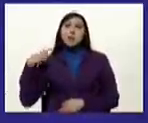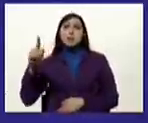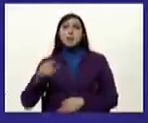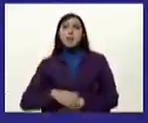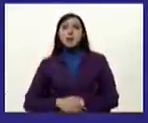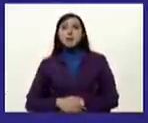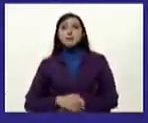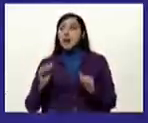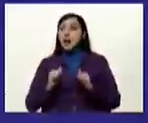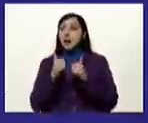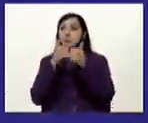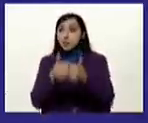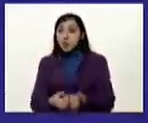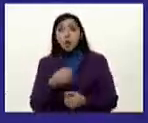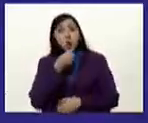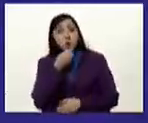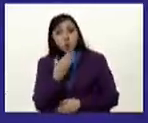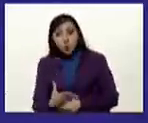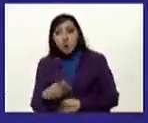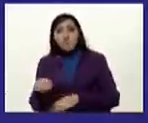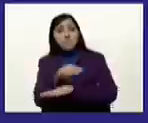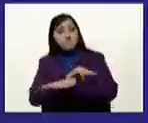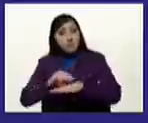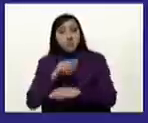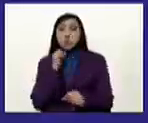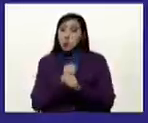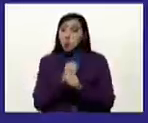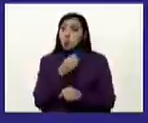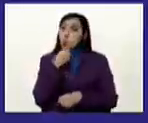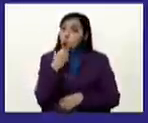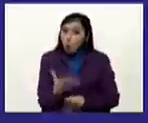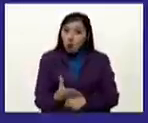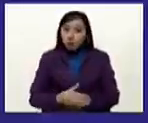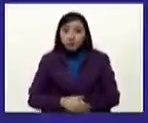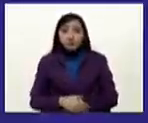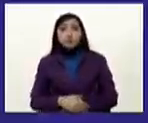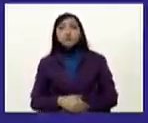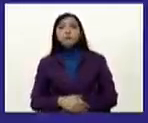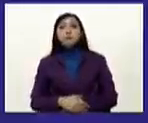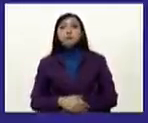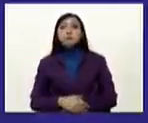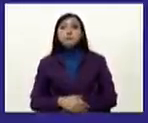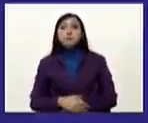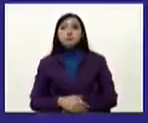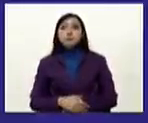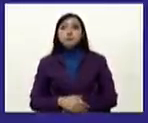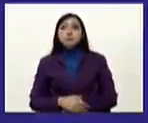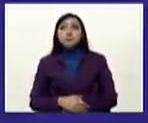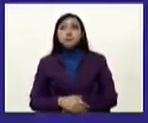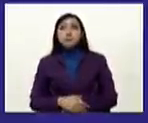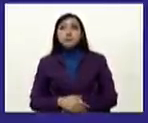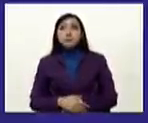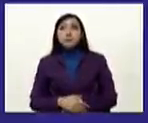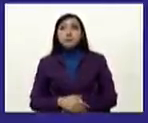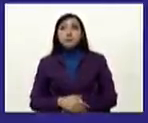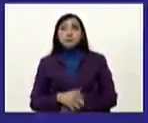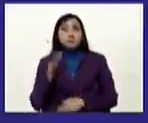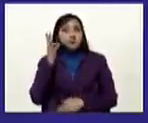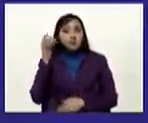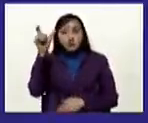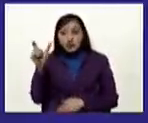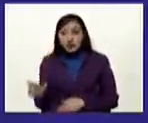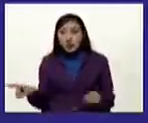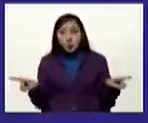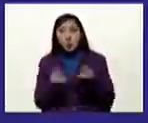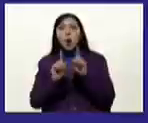ha arrancado muy bien como ministra, incansable, hiperquinética, parece una